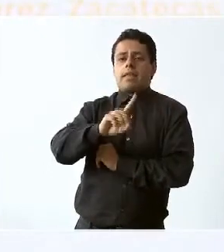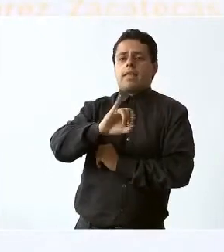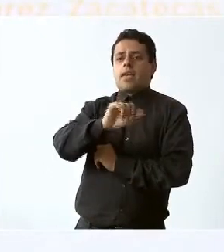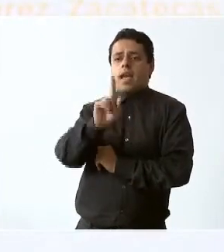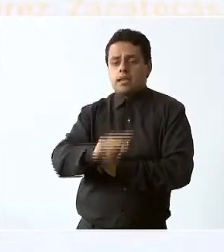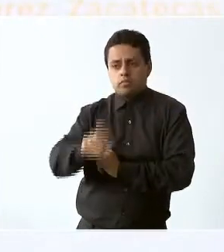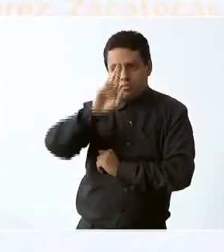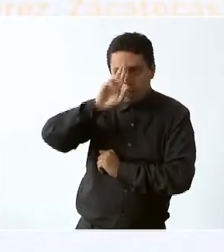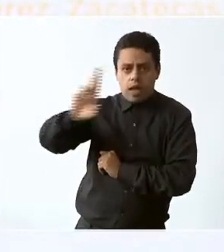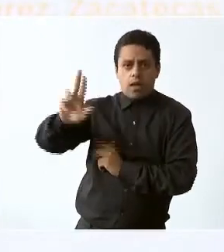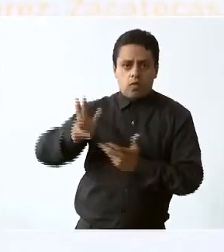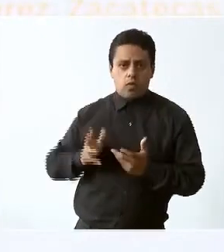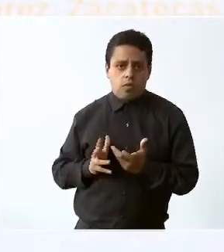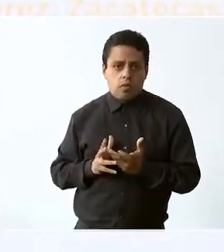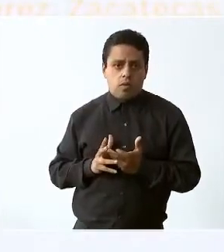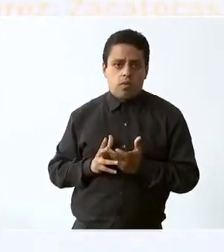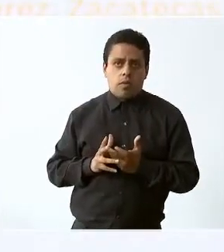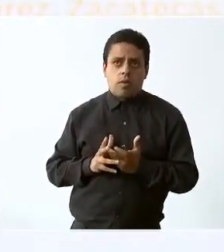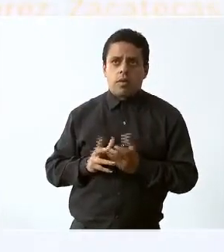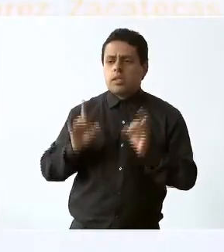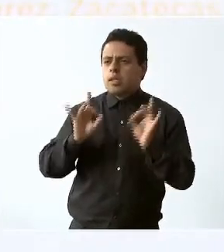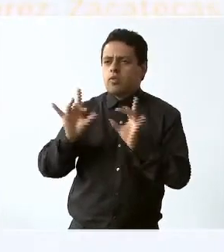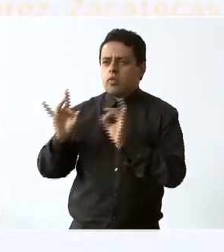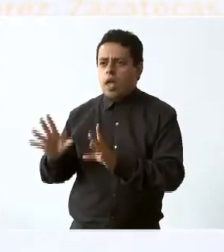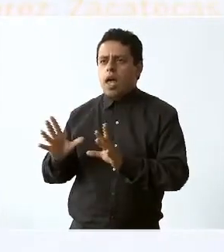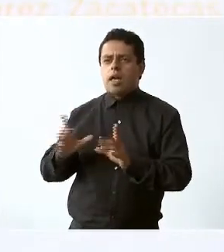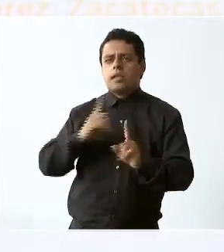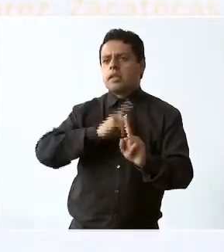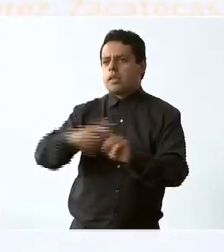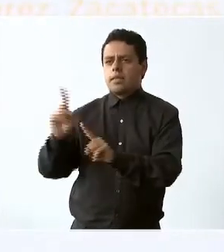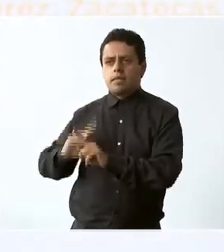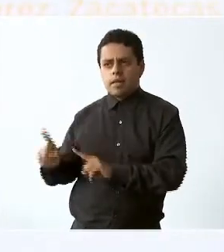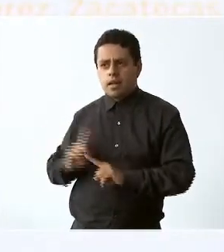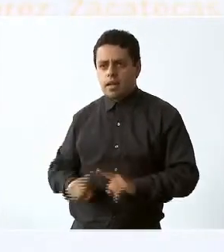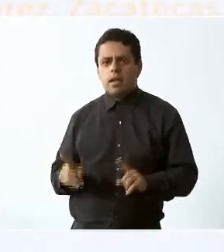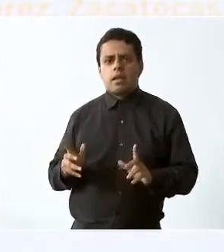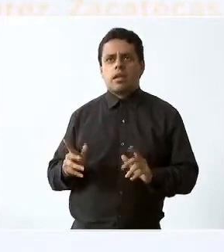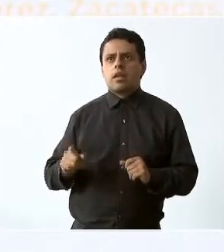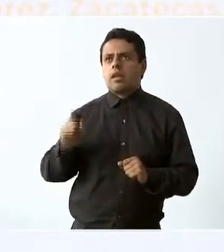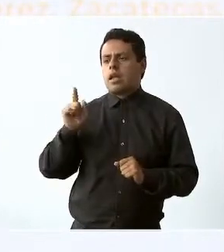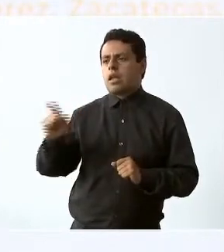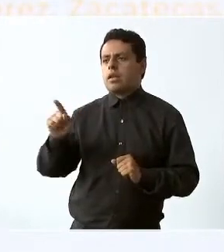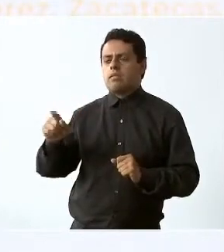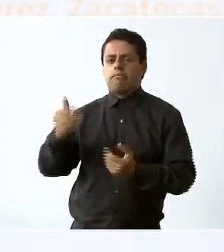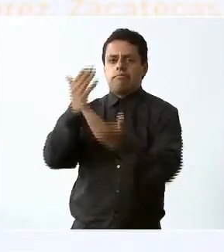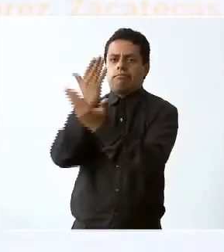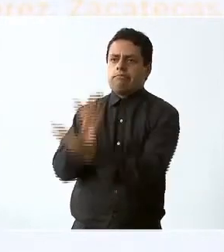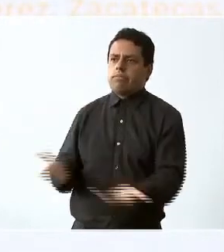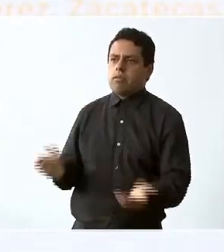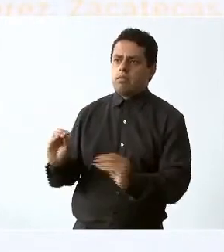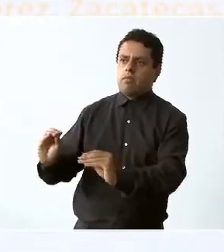con circunstancias y ocasiones que le revisten de esplendor.